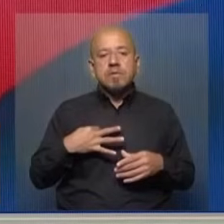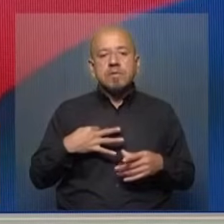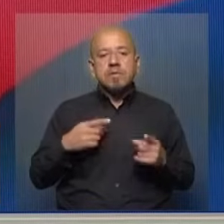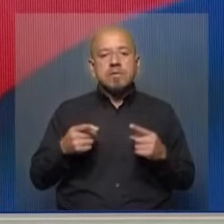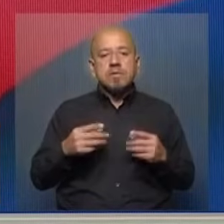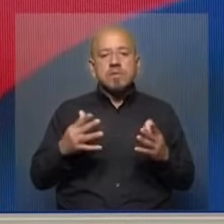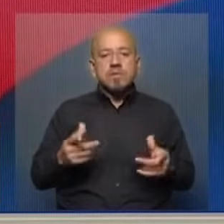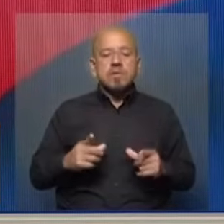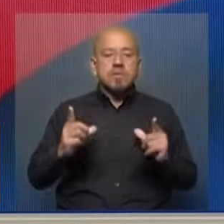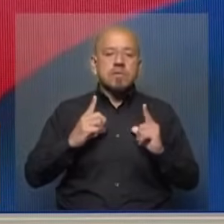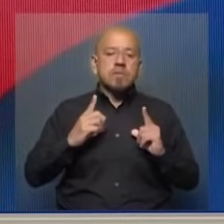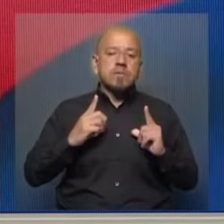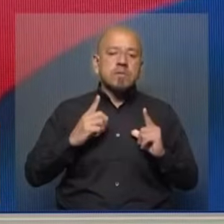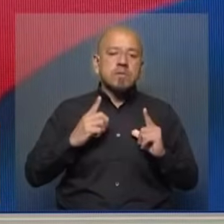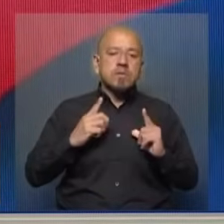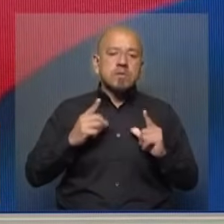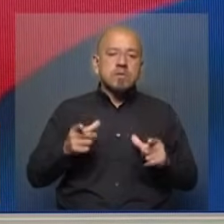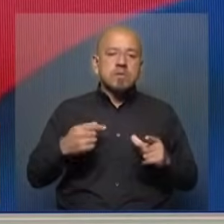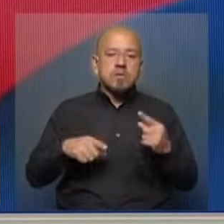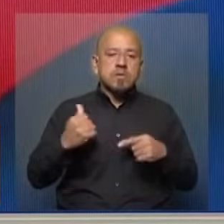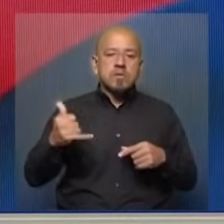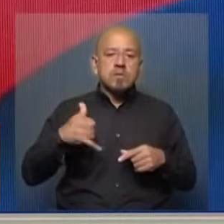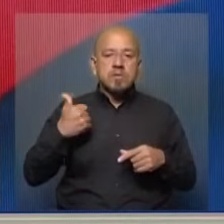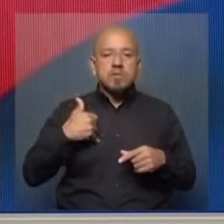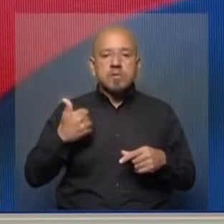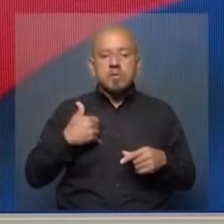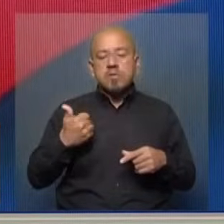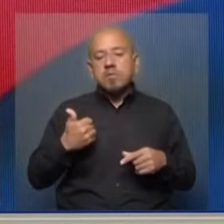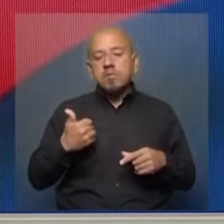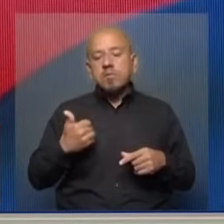llena de esperanza que tienen los jóvenes.